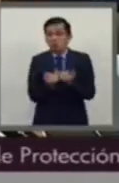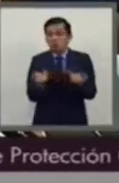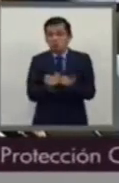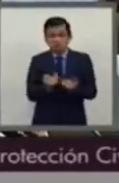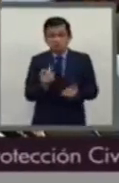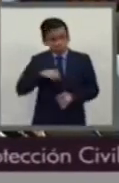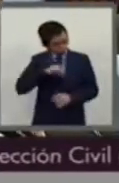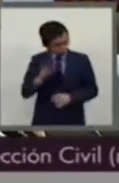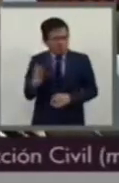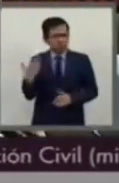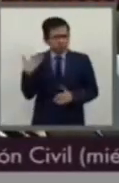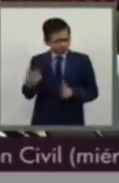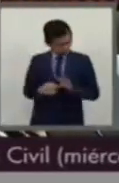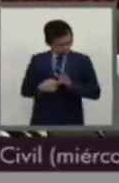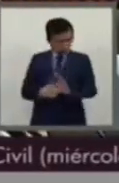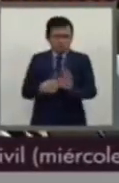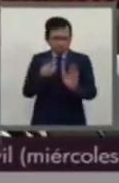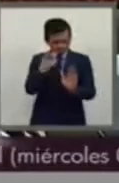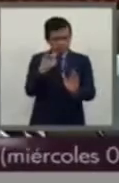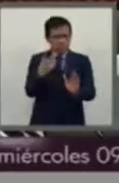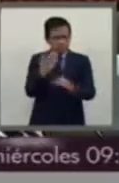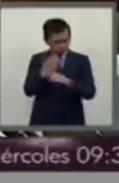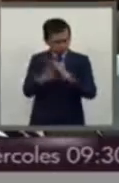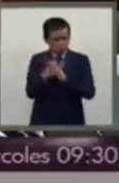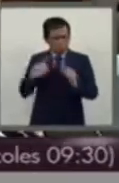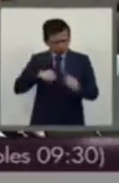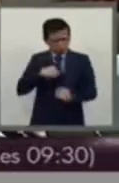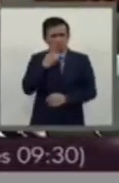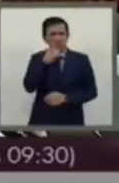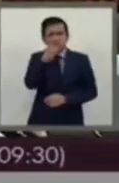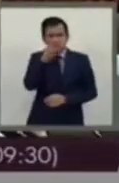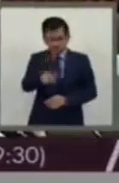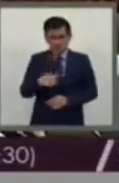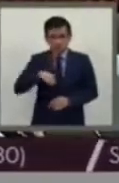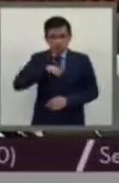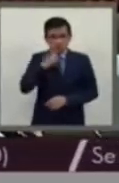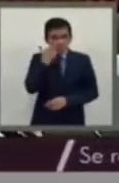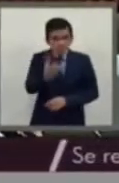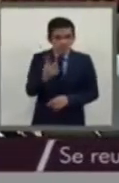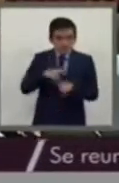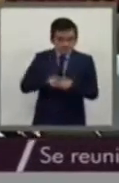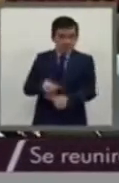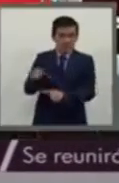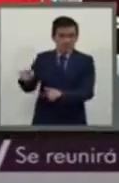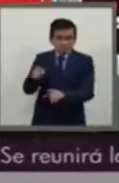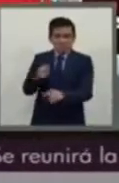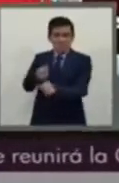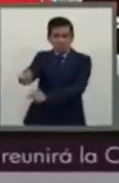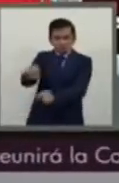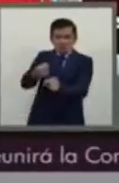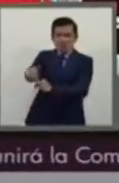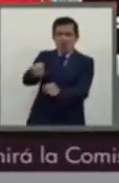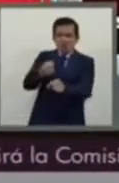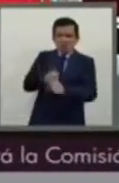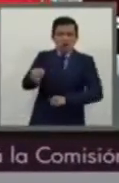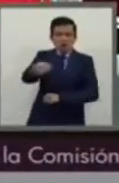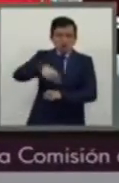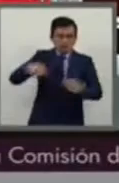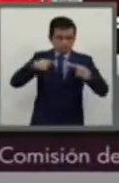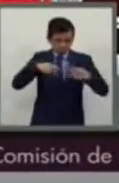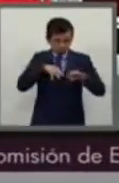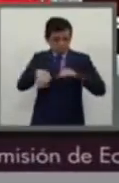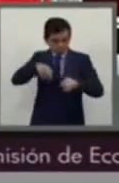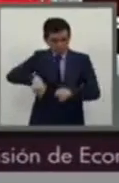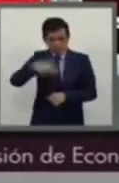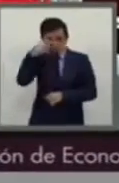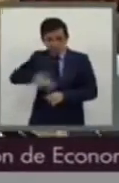las reservas y el sustento de lo que te estamos diciendo. No queremos que sigan persiguiendo a los trabajadores de este país para privatizar el sistema de